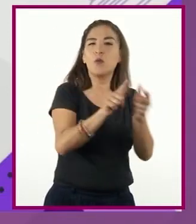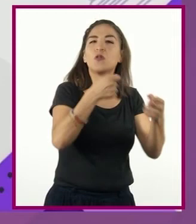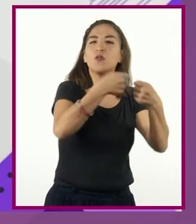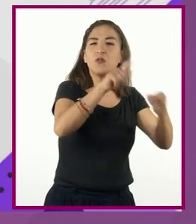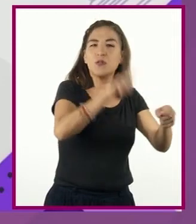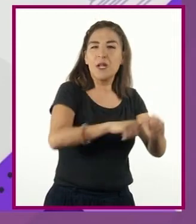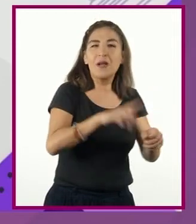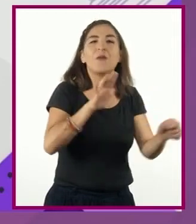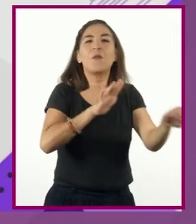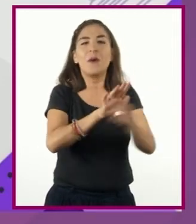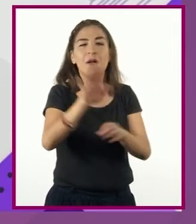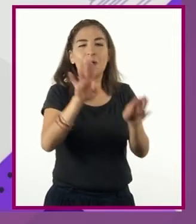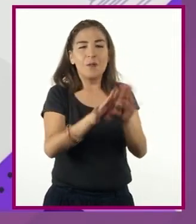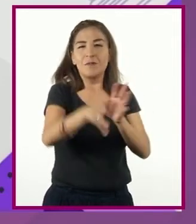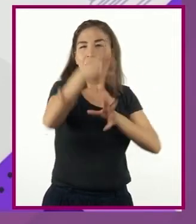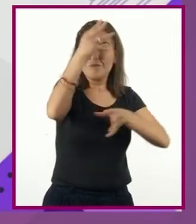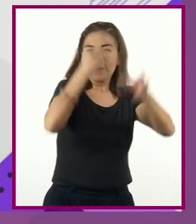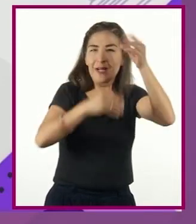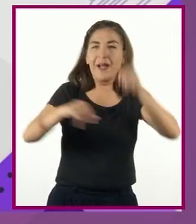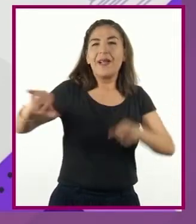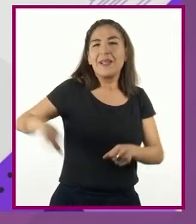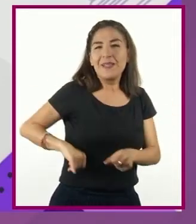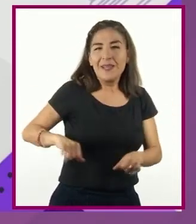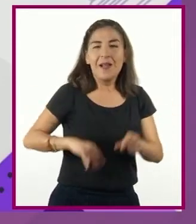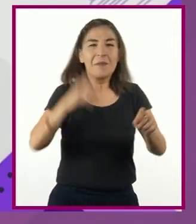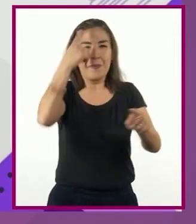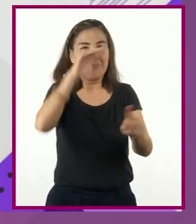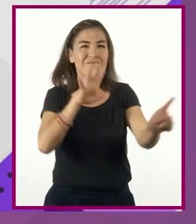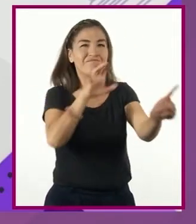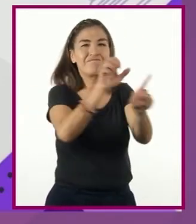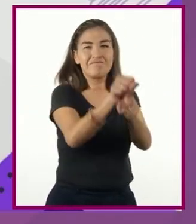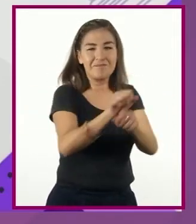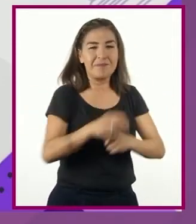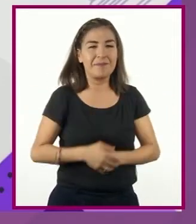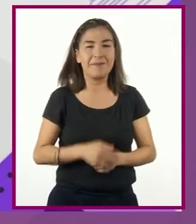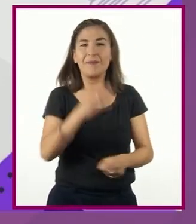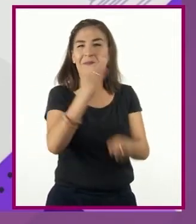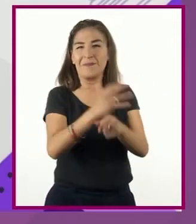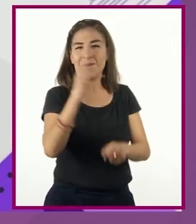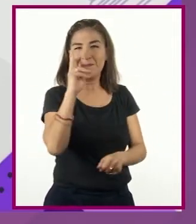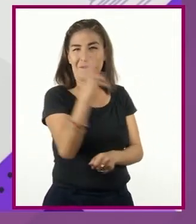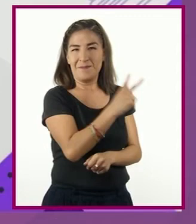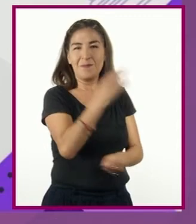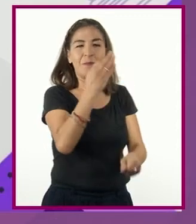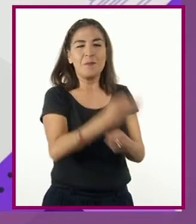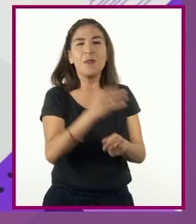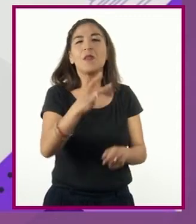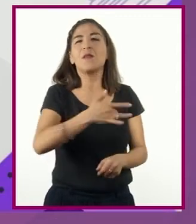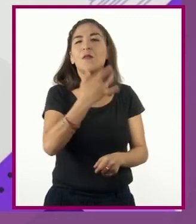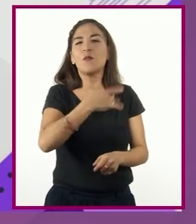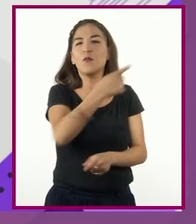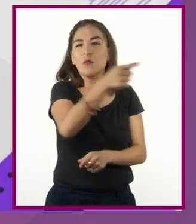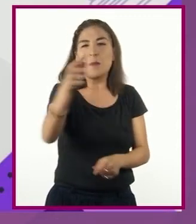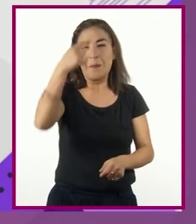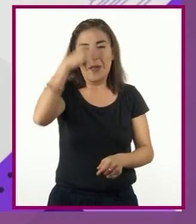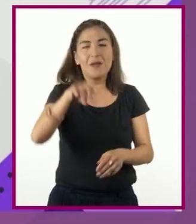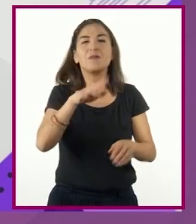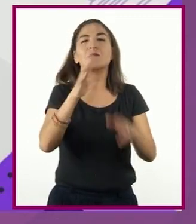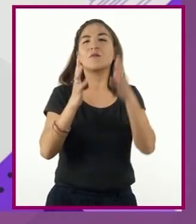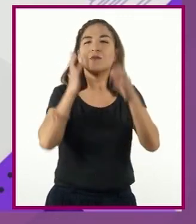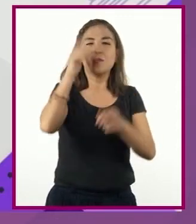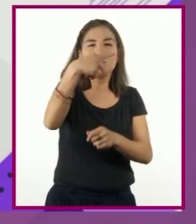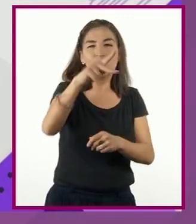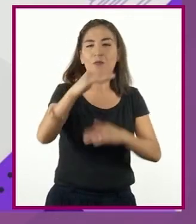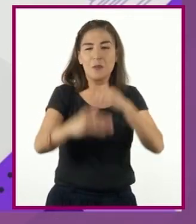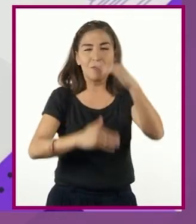que coinciden con sus intereses y expectativas, como los que se identifican o consideran que han influido en su